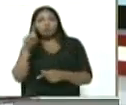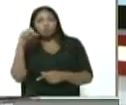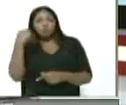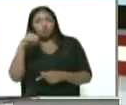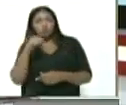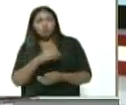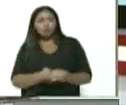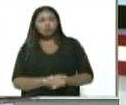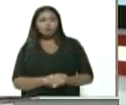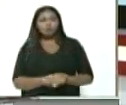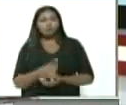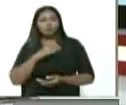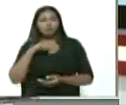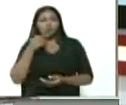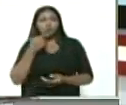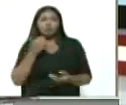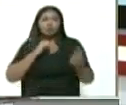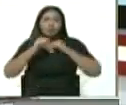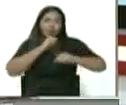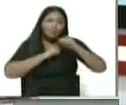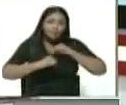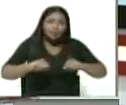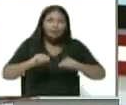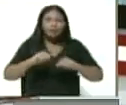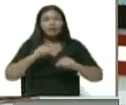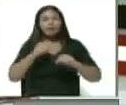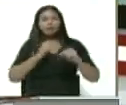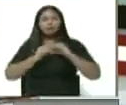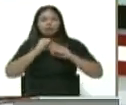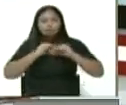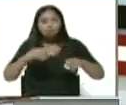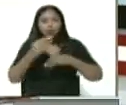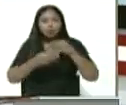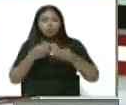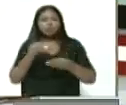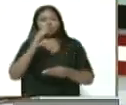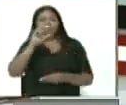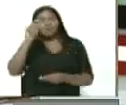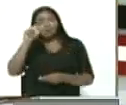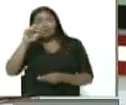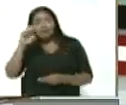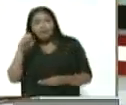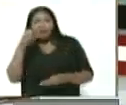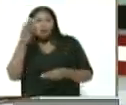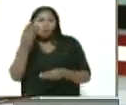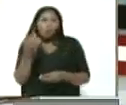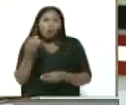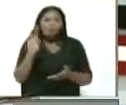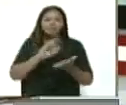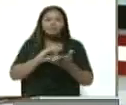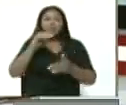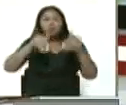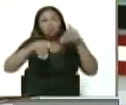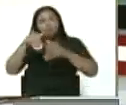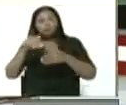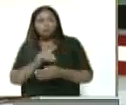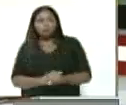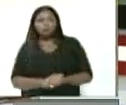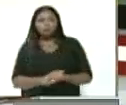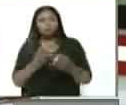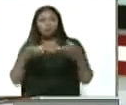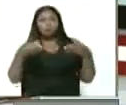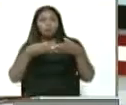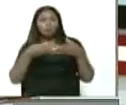háblenos del despliegue que ha llevado a cabo el consejo nacional electoral háblenos de qantas centros de votación cuántas mesas